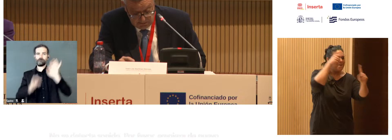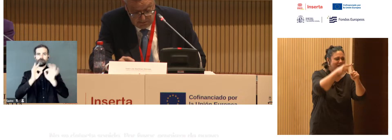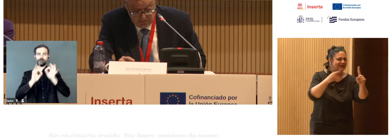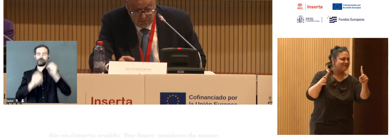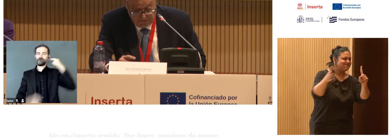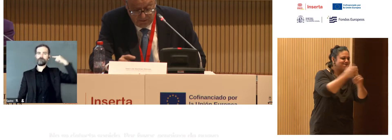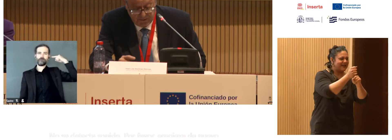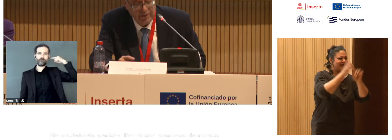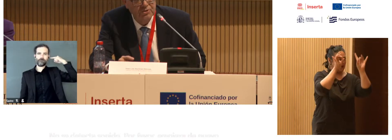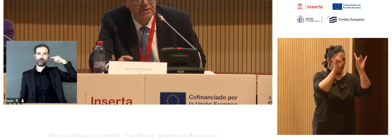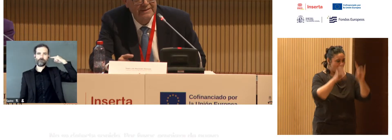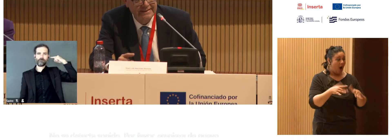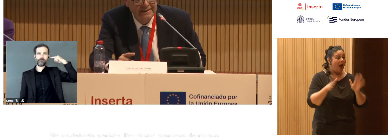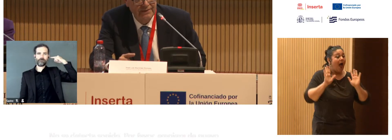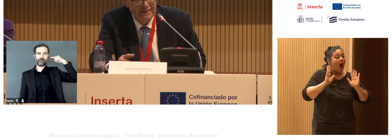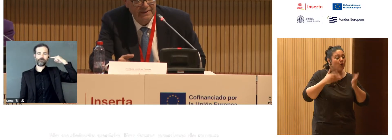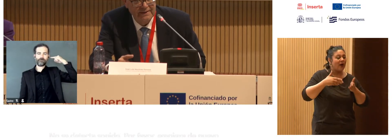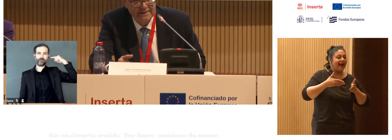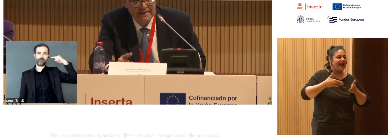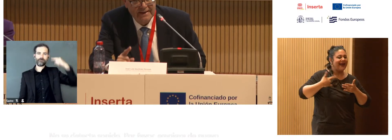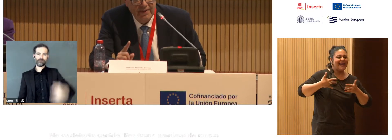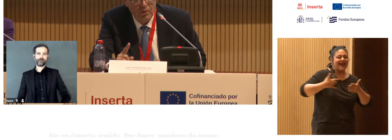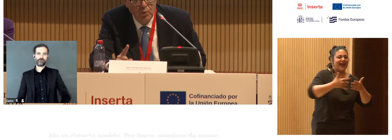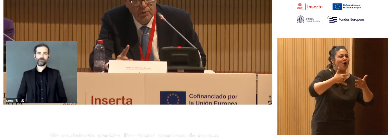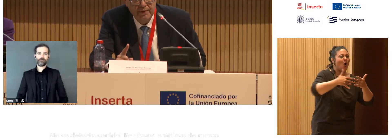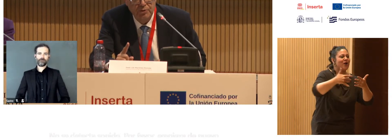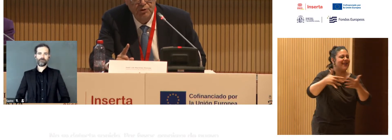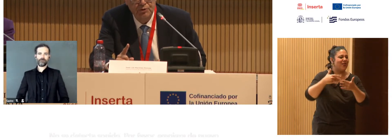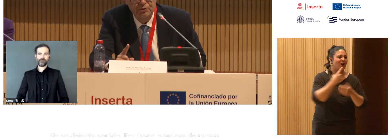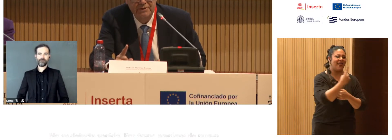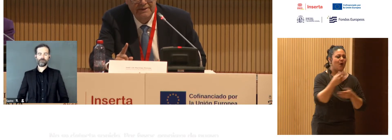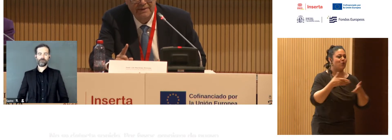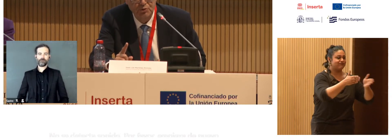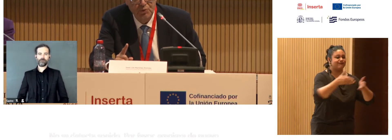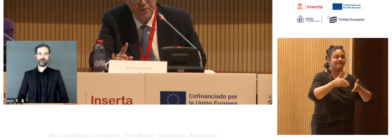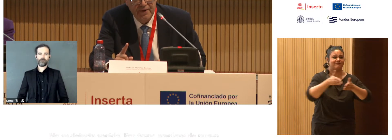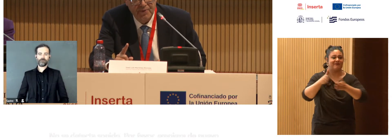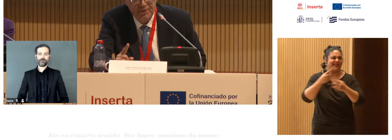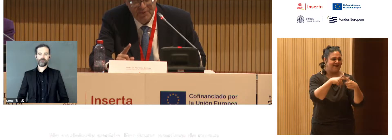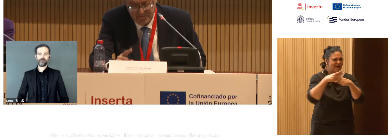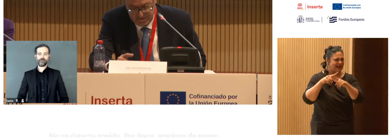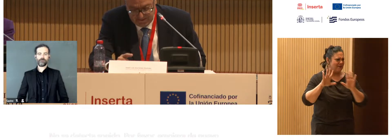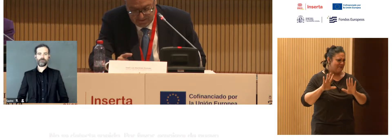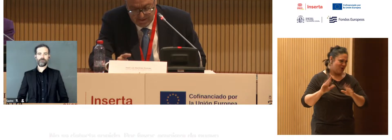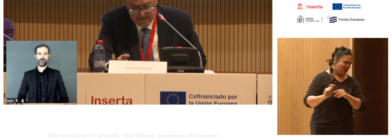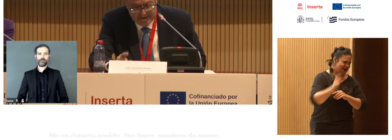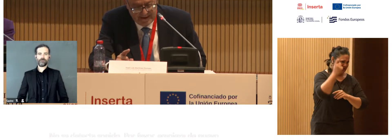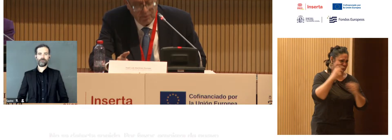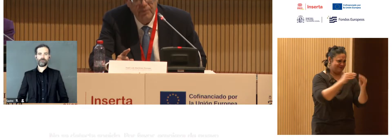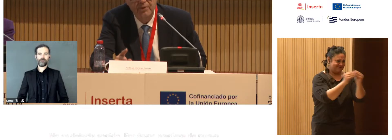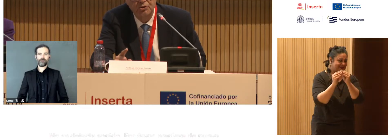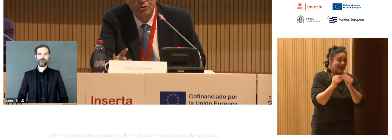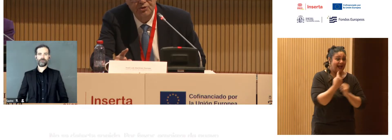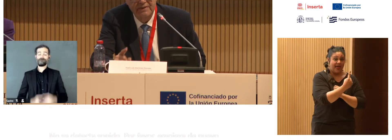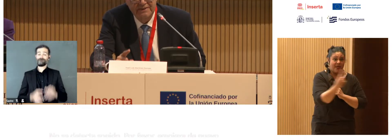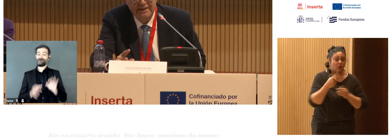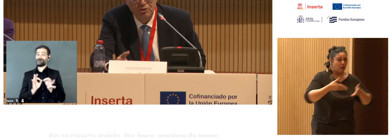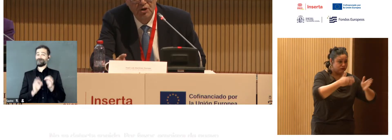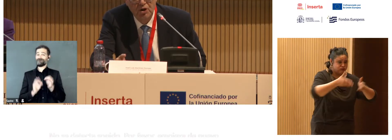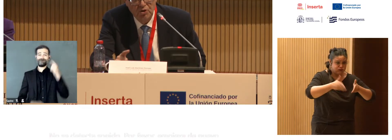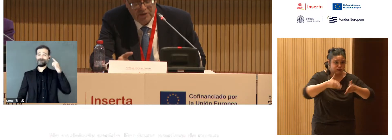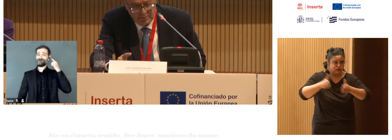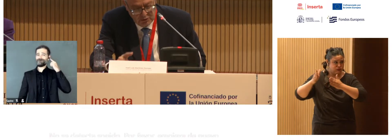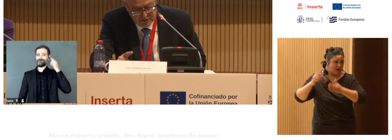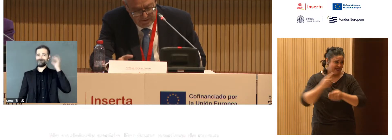aunque los recorridos sean diferentes. Cada uno de nosotros tenemos un recorrido diferente y cada uno de nosotros